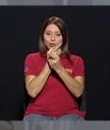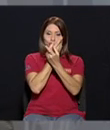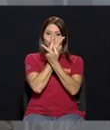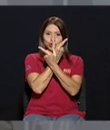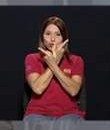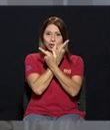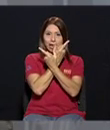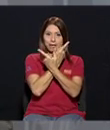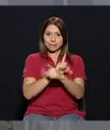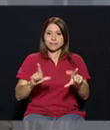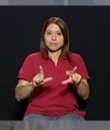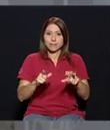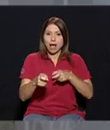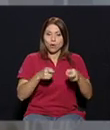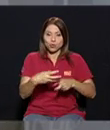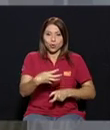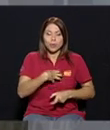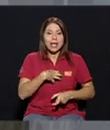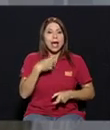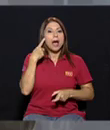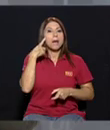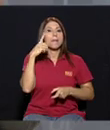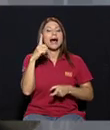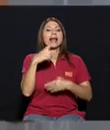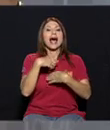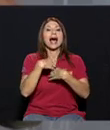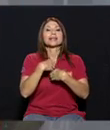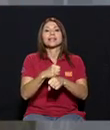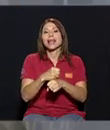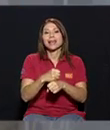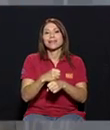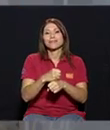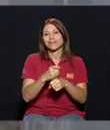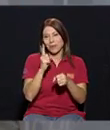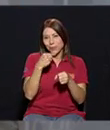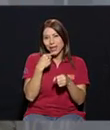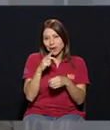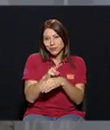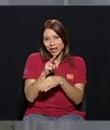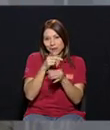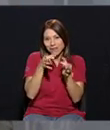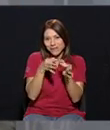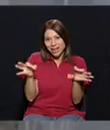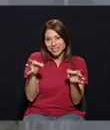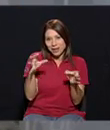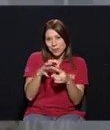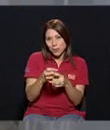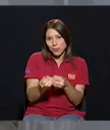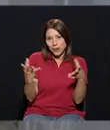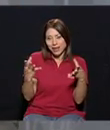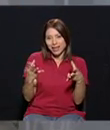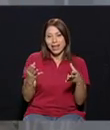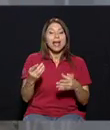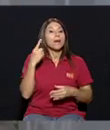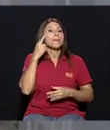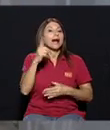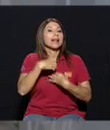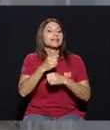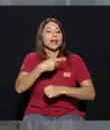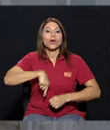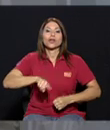la autonomía para hacer lo que nos dé la gana. Voy a usar este coloquialismo. Y esto no es